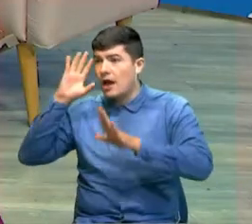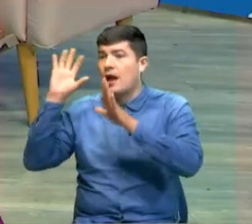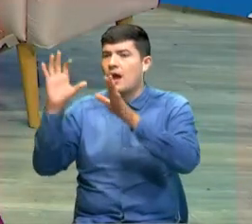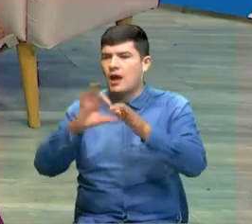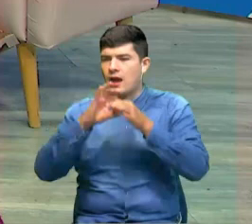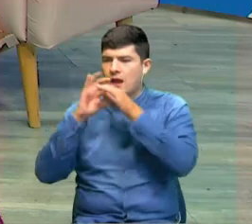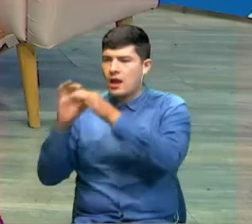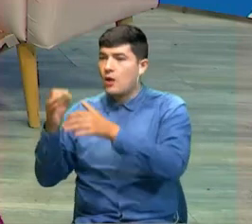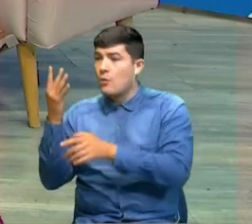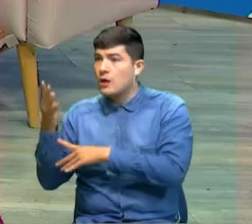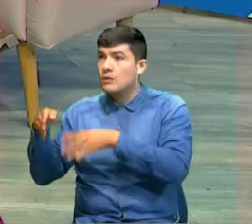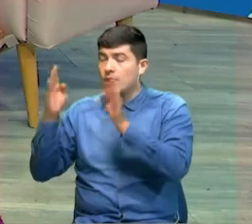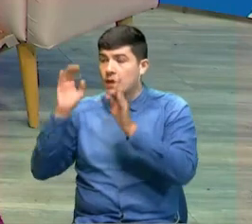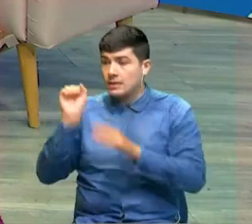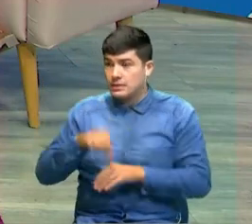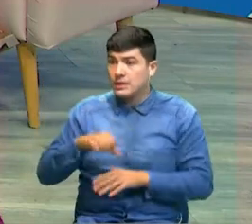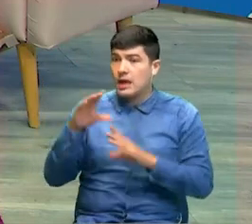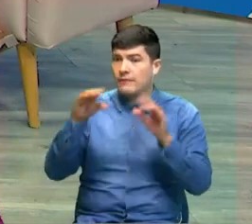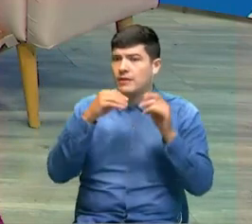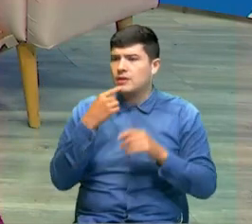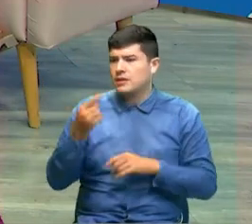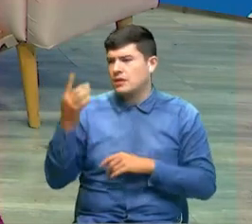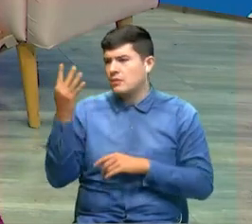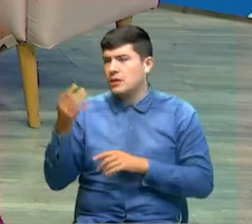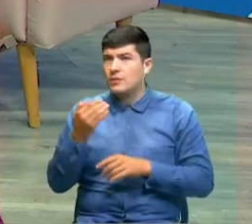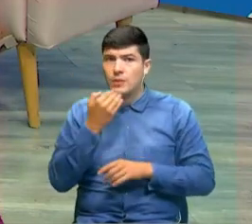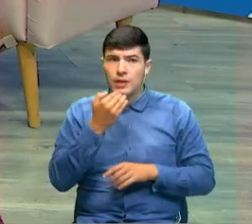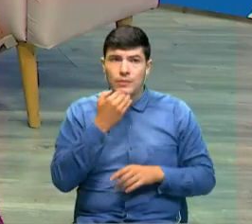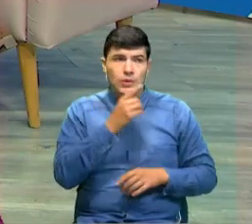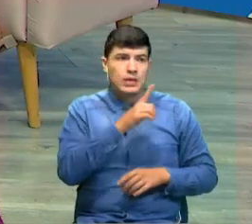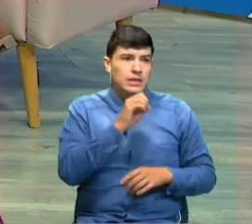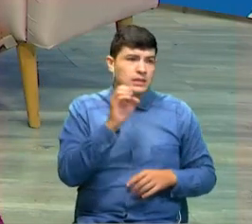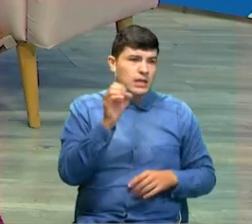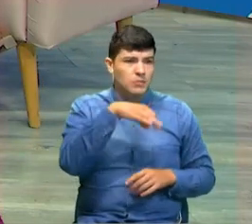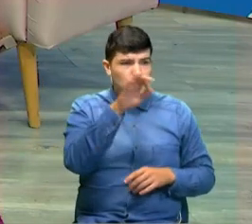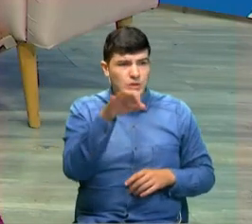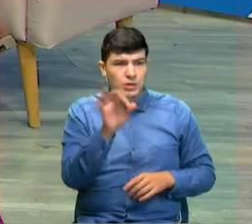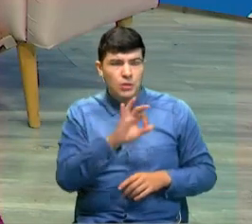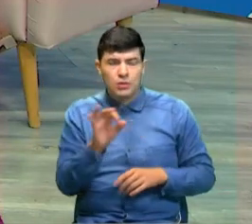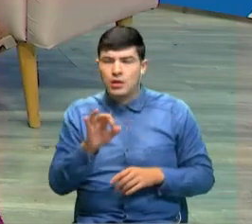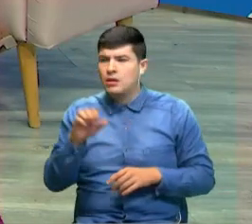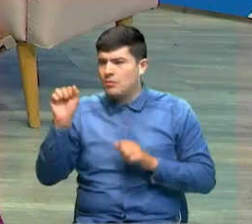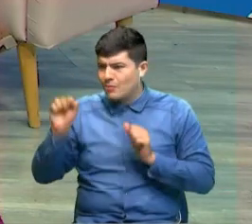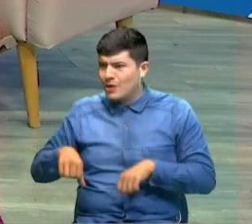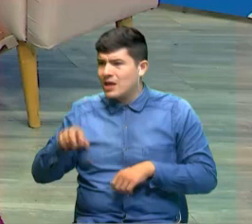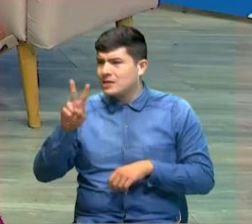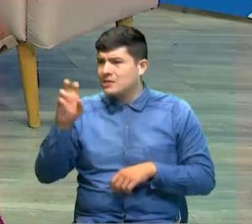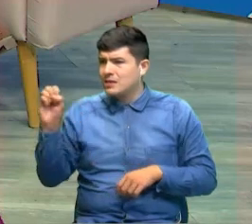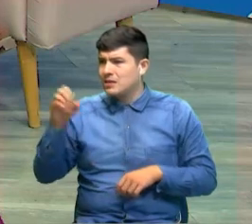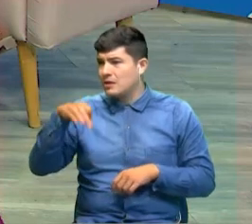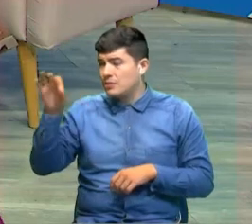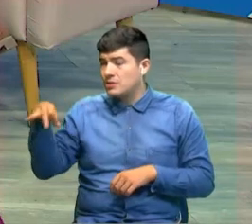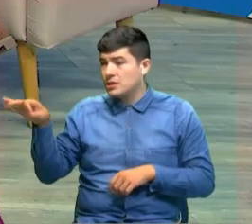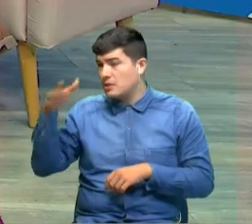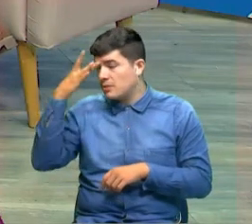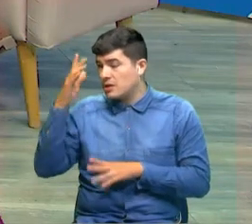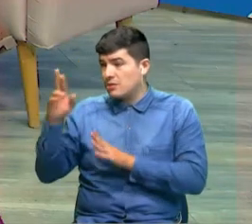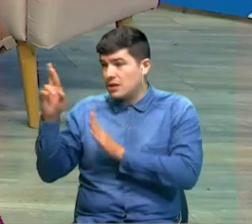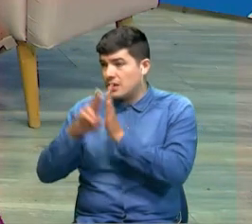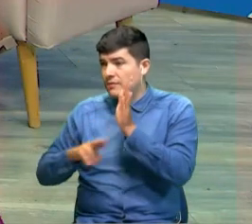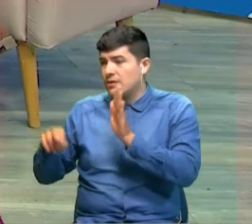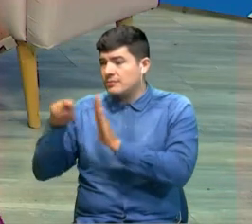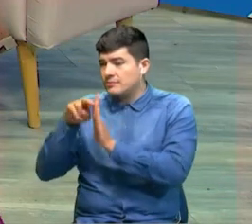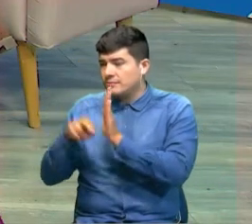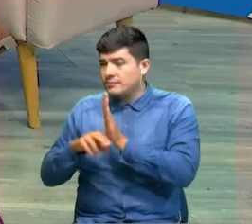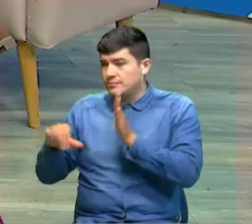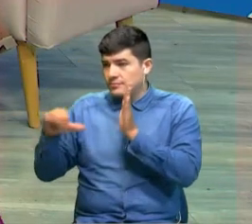las cuatro unidades, si estamos hablando de y cuatro unidades. ¿Y ahí hablamos de 100% o de un porcentaje? No, se puede con el 70 porque sería una reforma reglamentaria a la luz